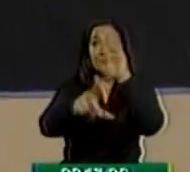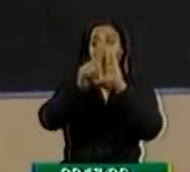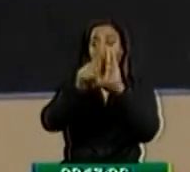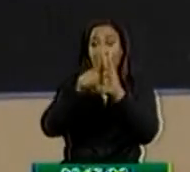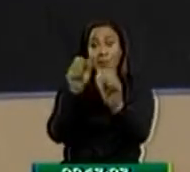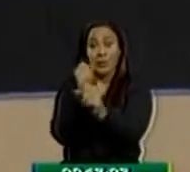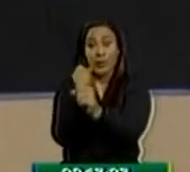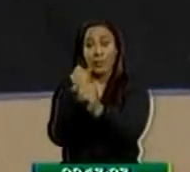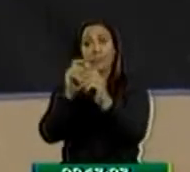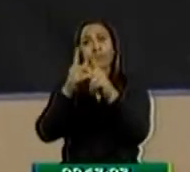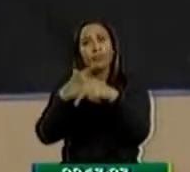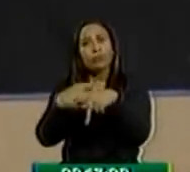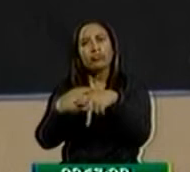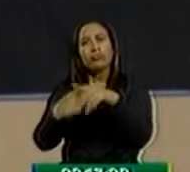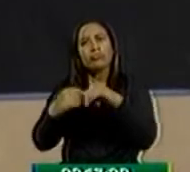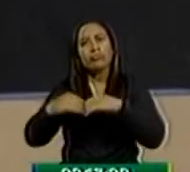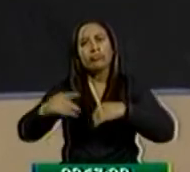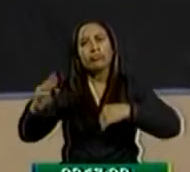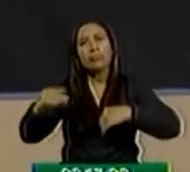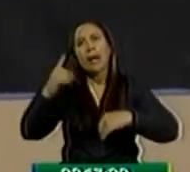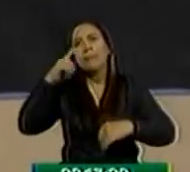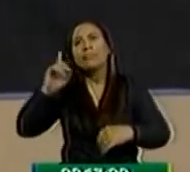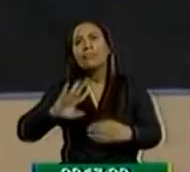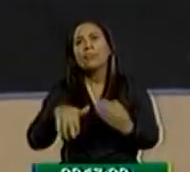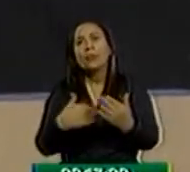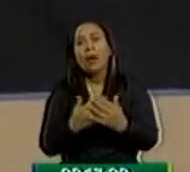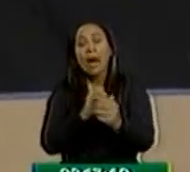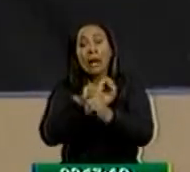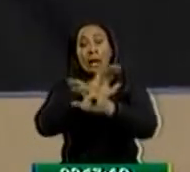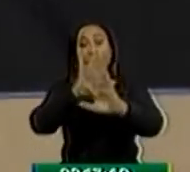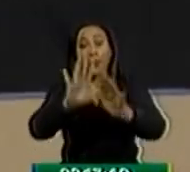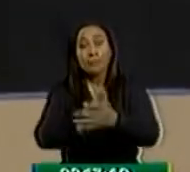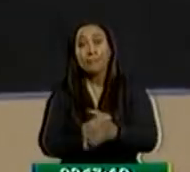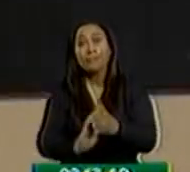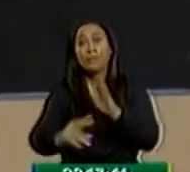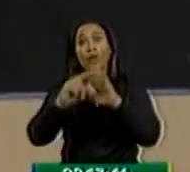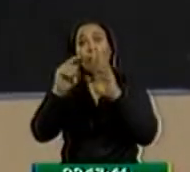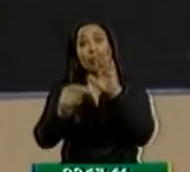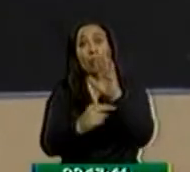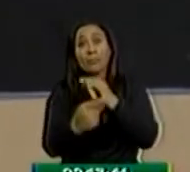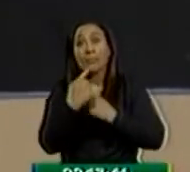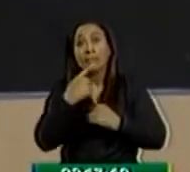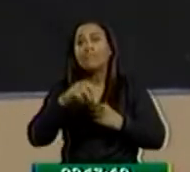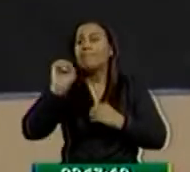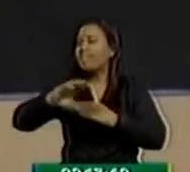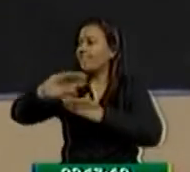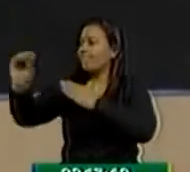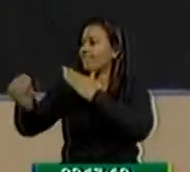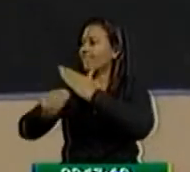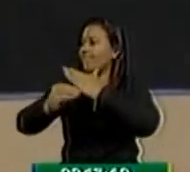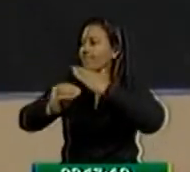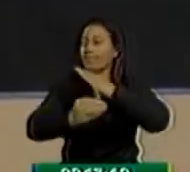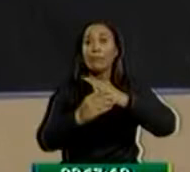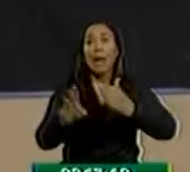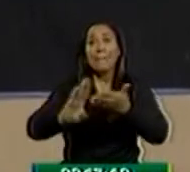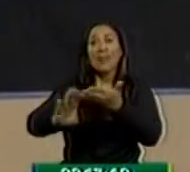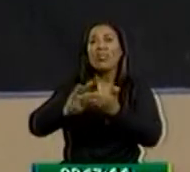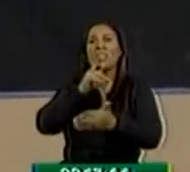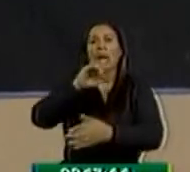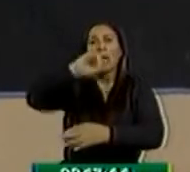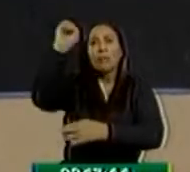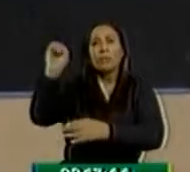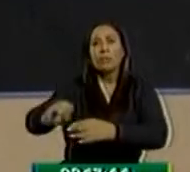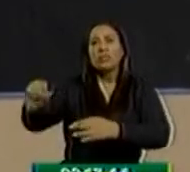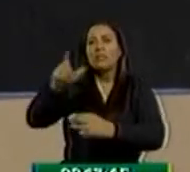fomento productivo, que entre otras cosas aclara de norma adecuada la implementación para exonerar de impuesto a la